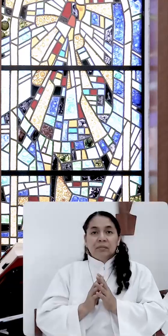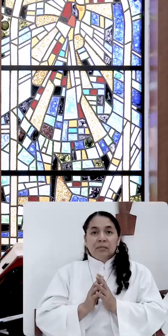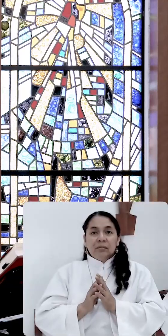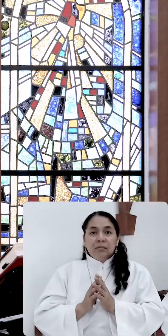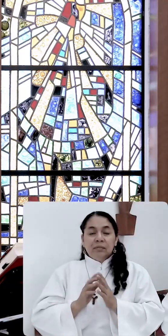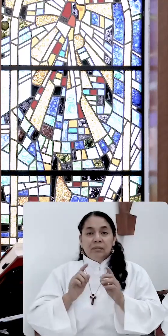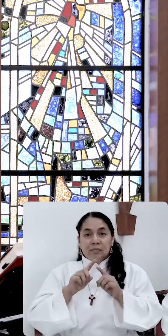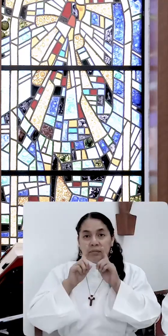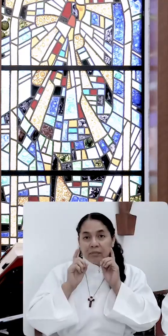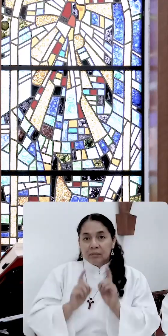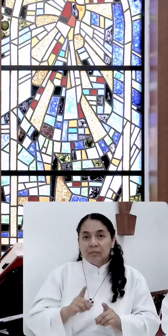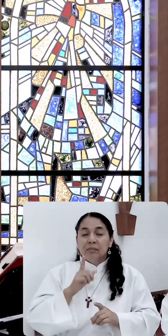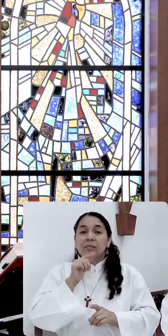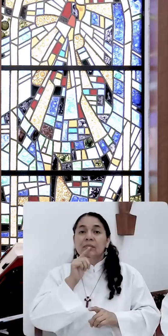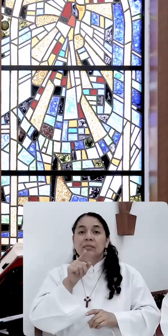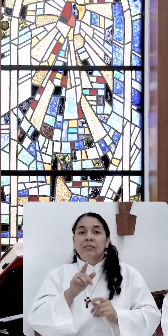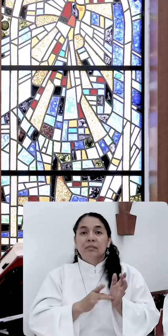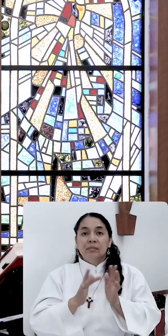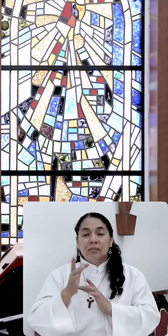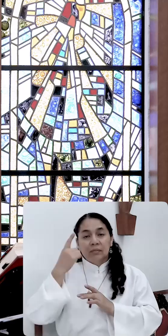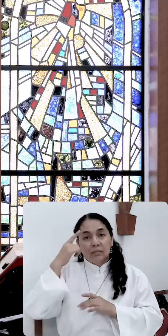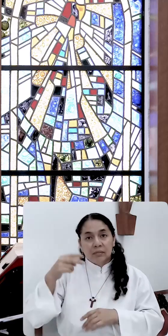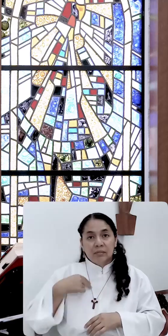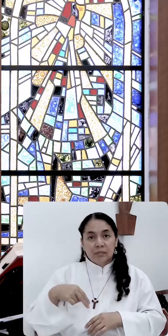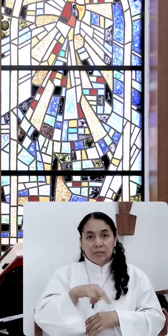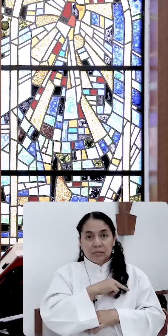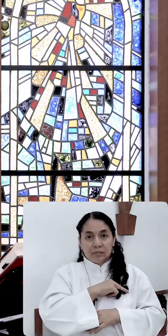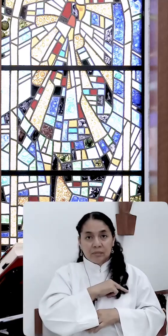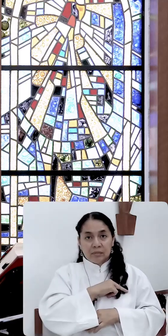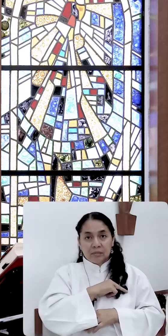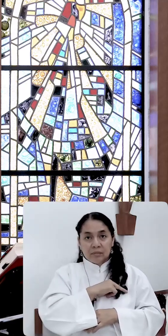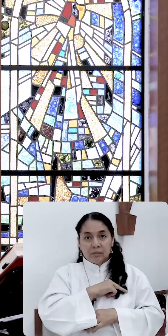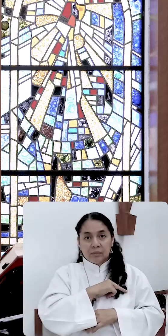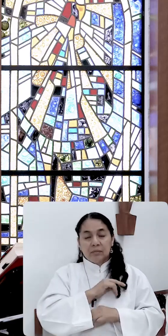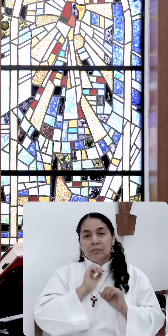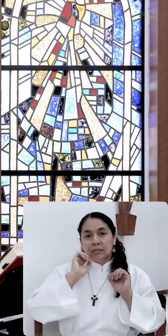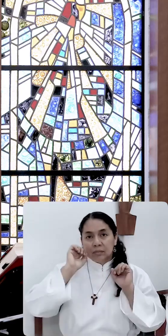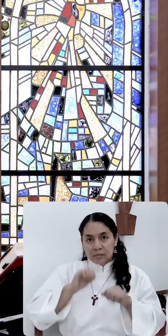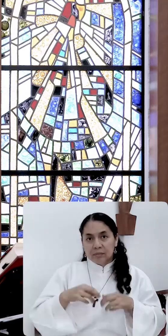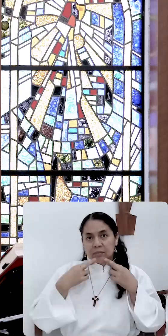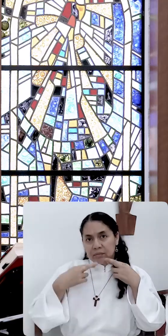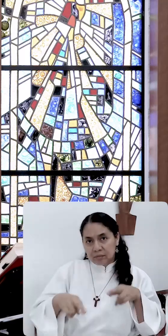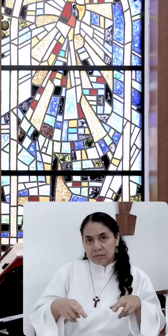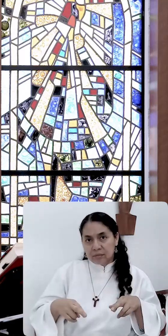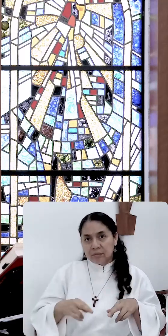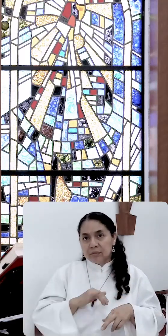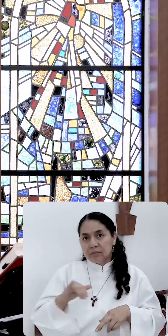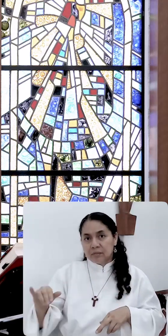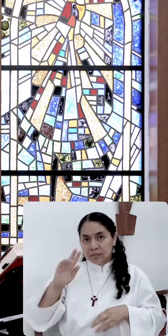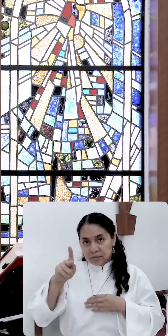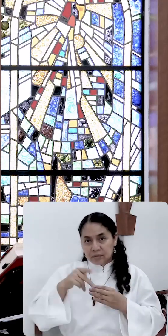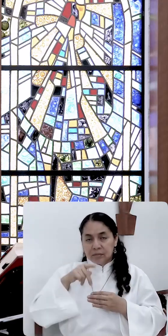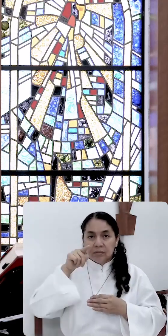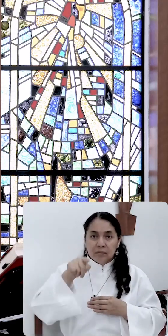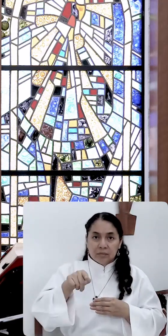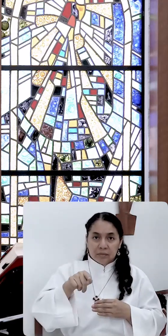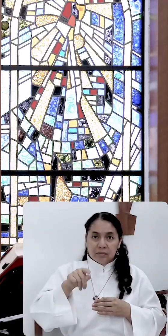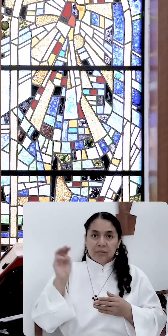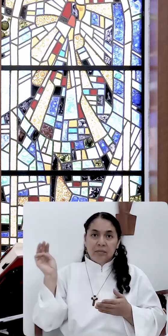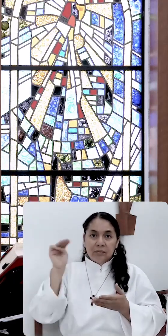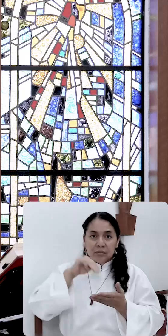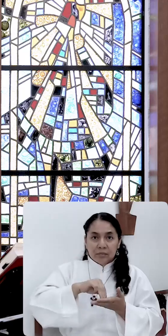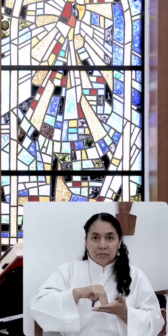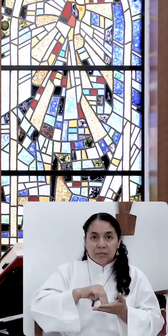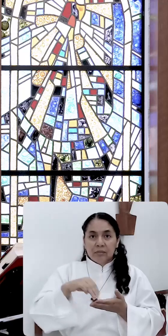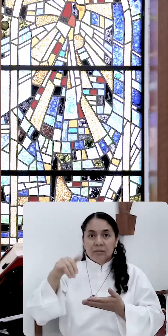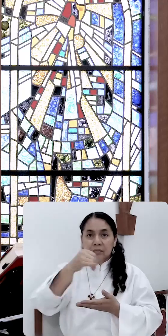Ante la pregunta de quién es Jesús para nosotros, que también podamos responder con Pedro: tú eres el Mesías, el ungido,